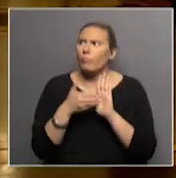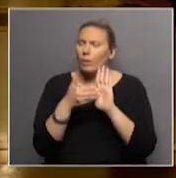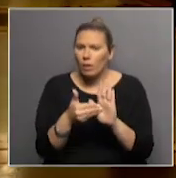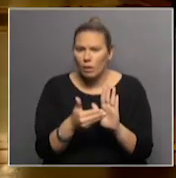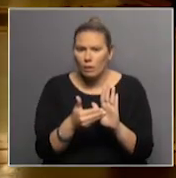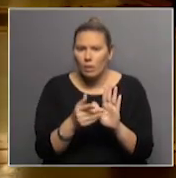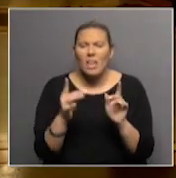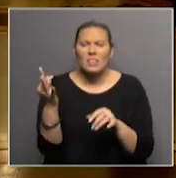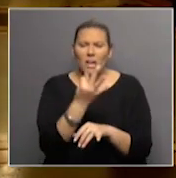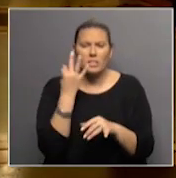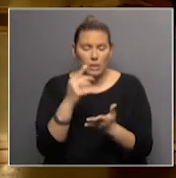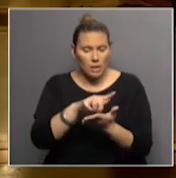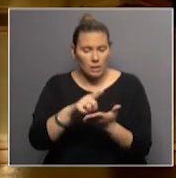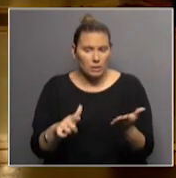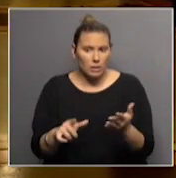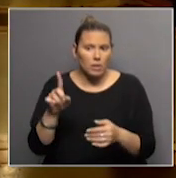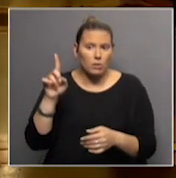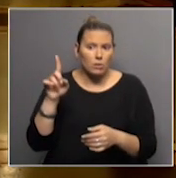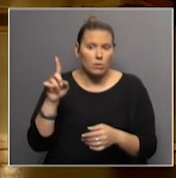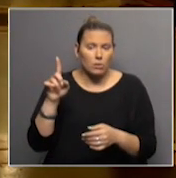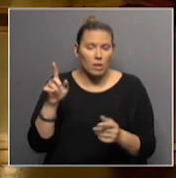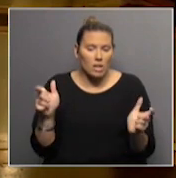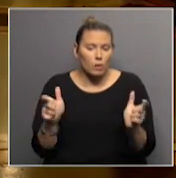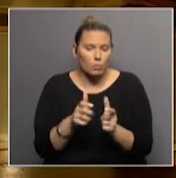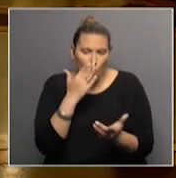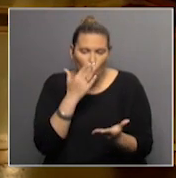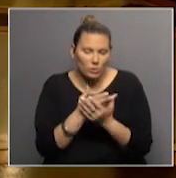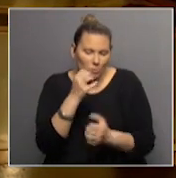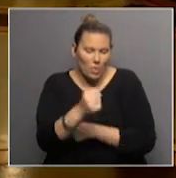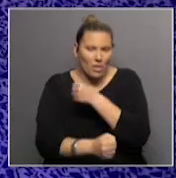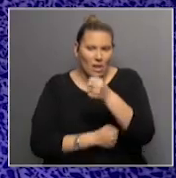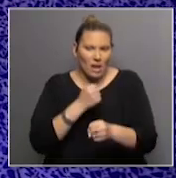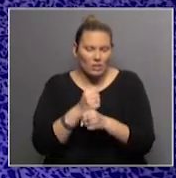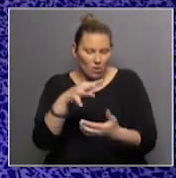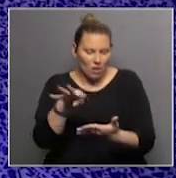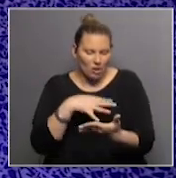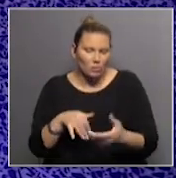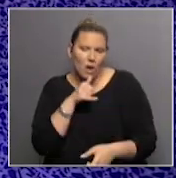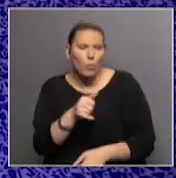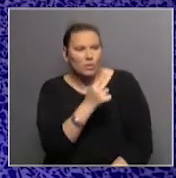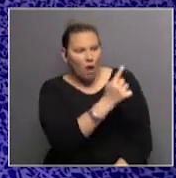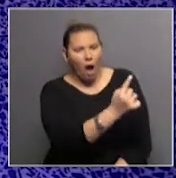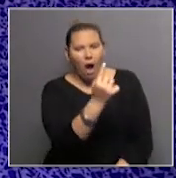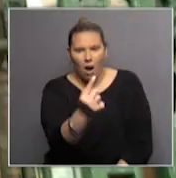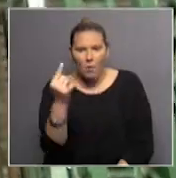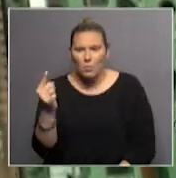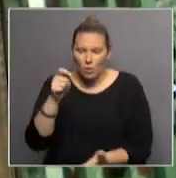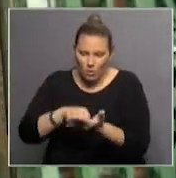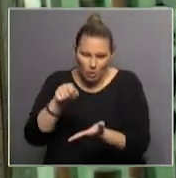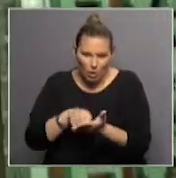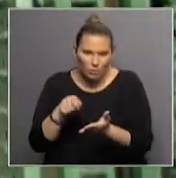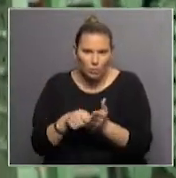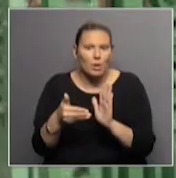presentaciones, talleres literarios, que su reunión final del año con lectura de cuentos de cada uno de los autores